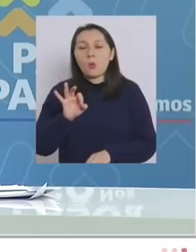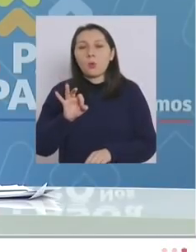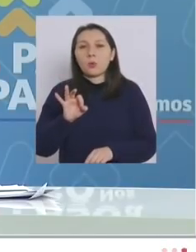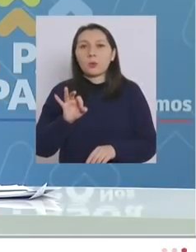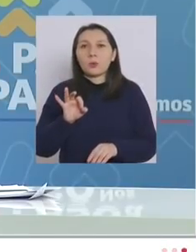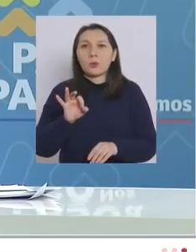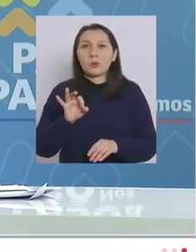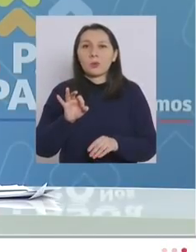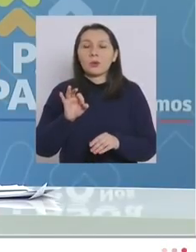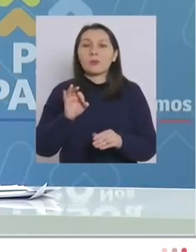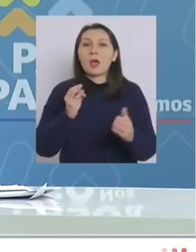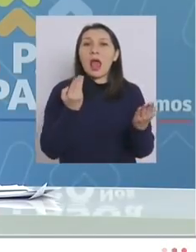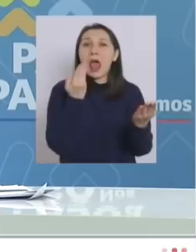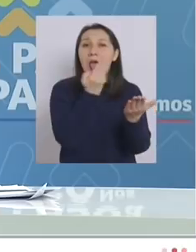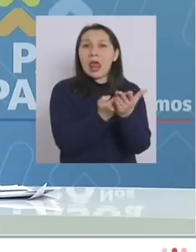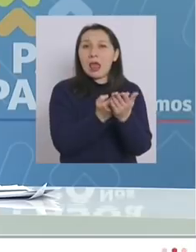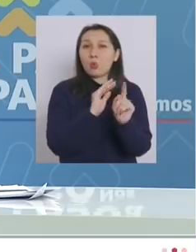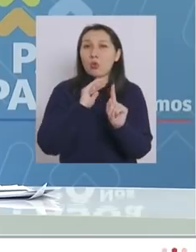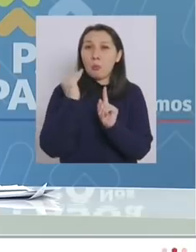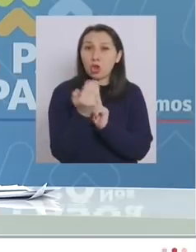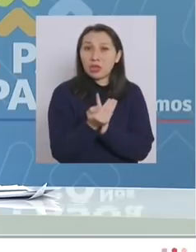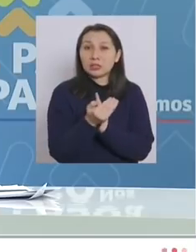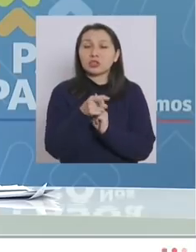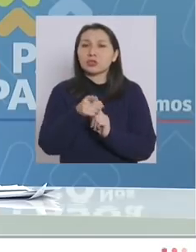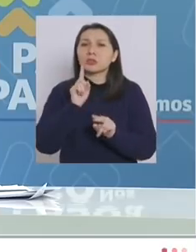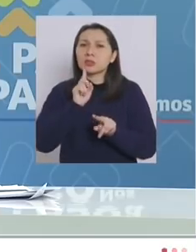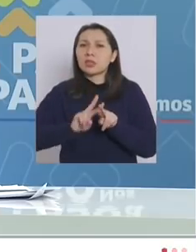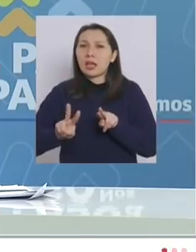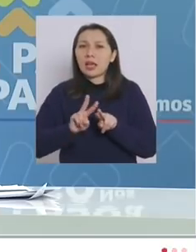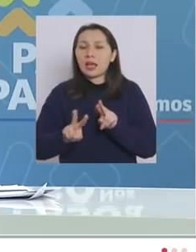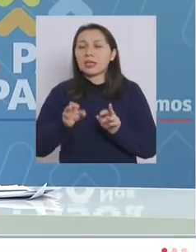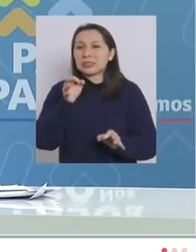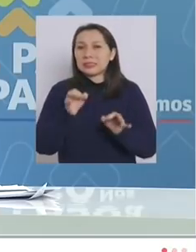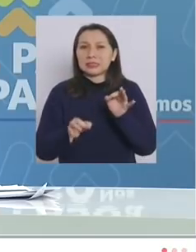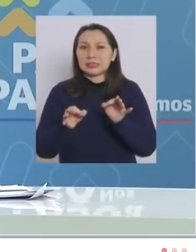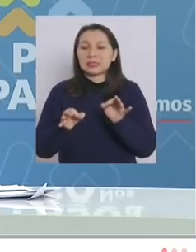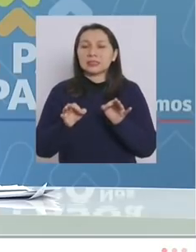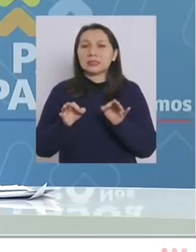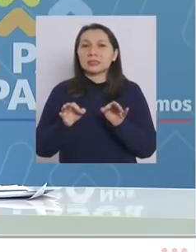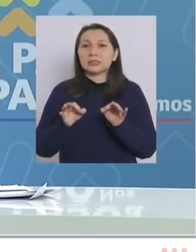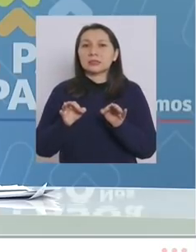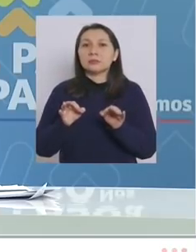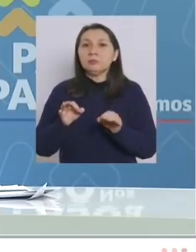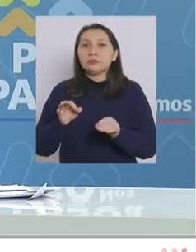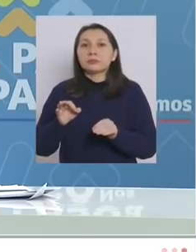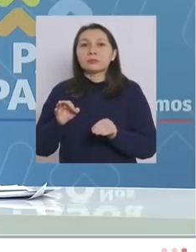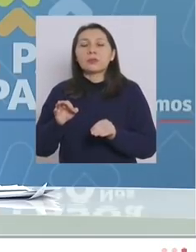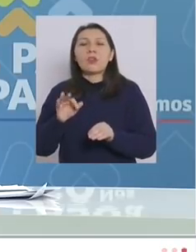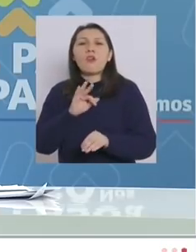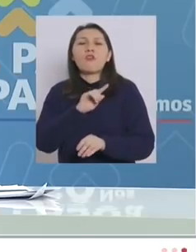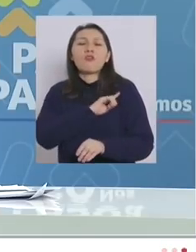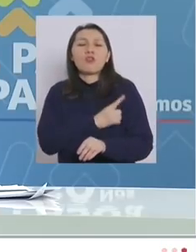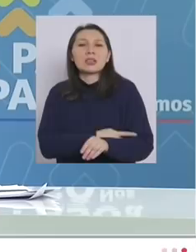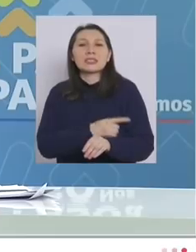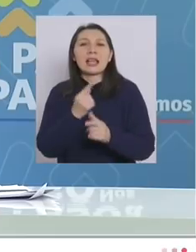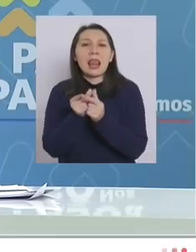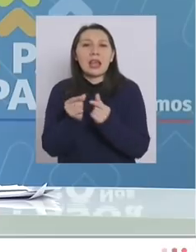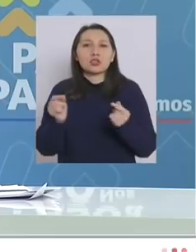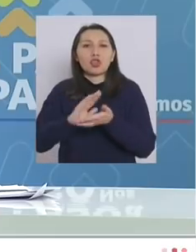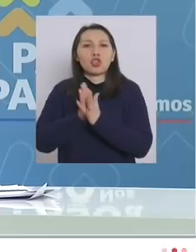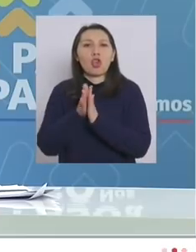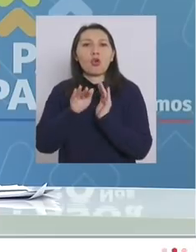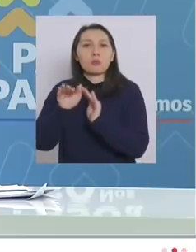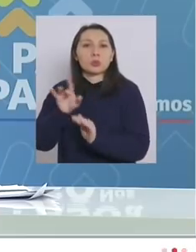la recurso de protección en realidad, que hace el Fuerza Nacional Todo por Chile y